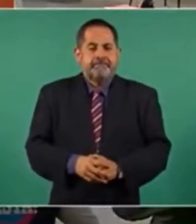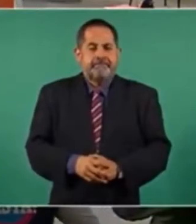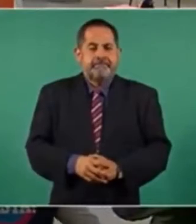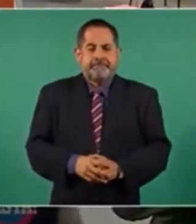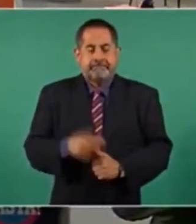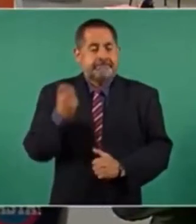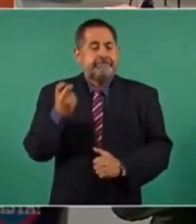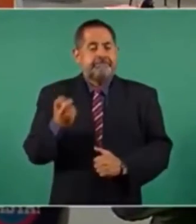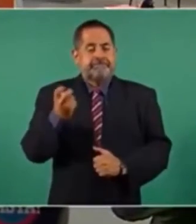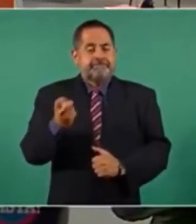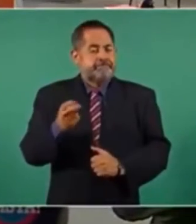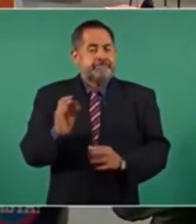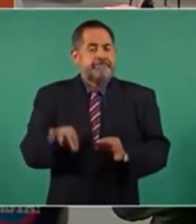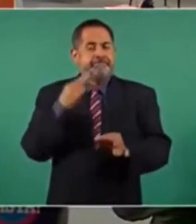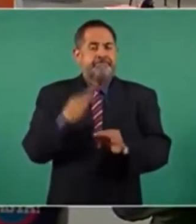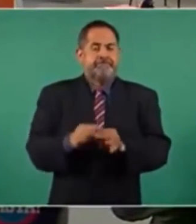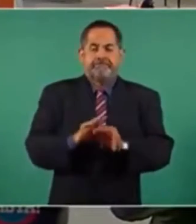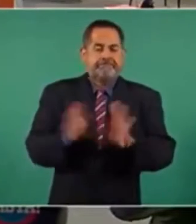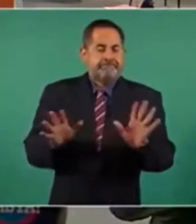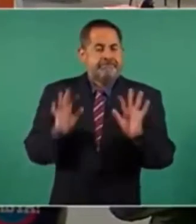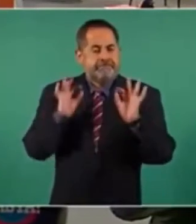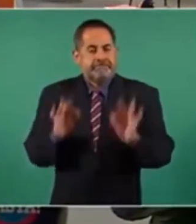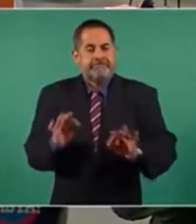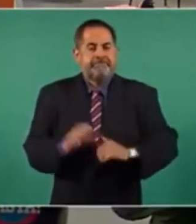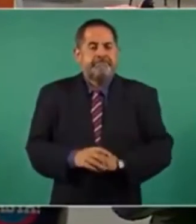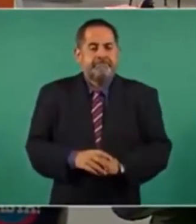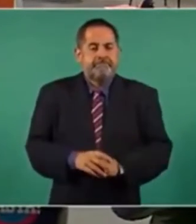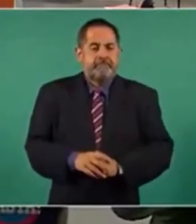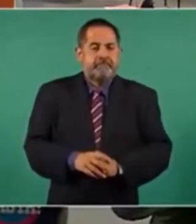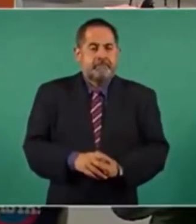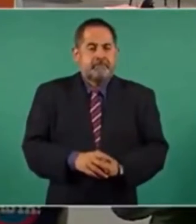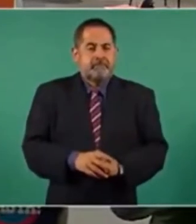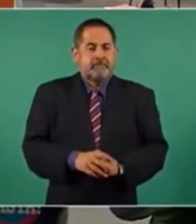Y así quedan los cilindros al final del proceso.